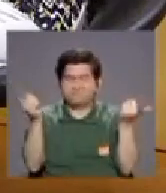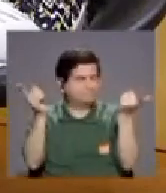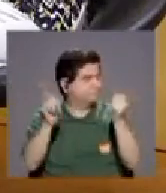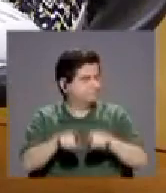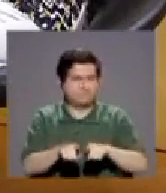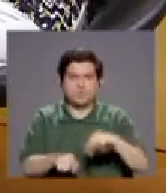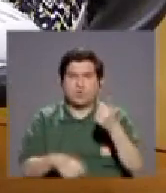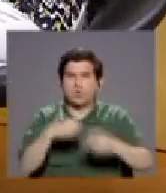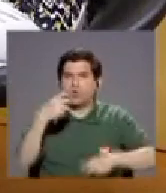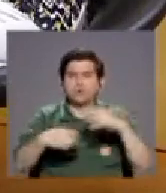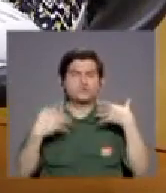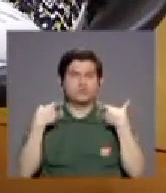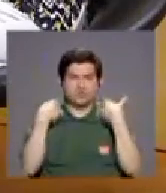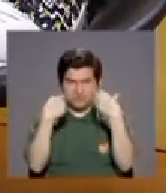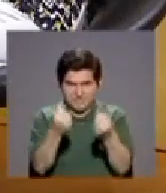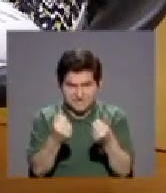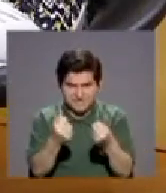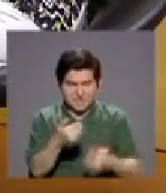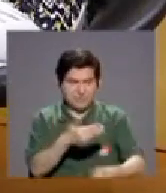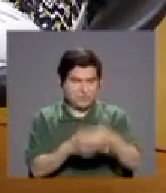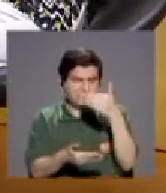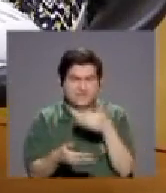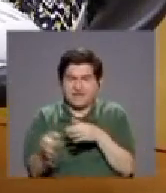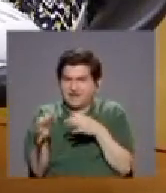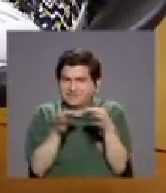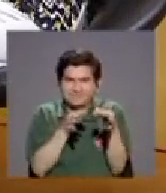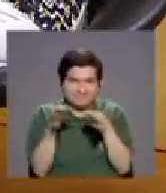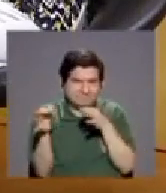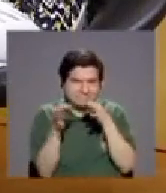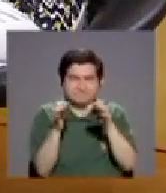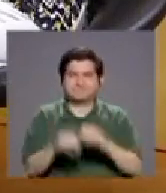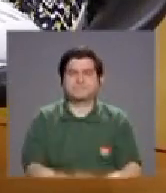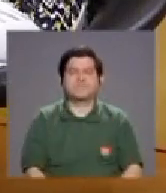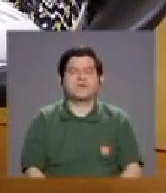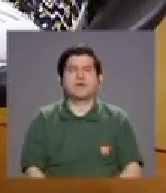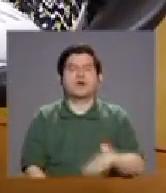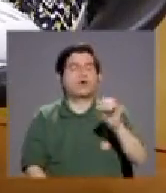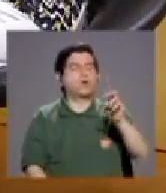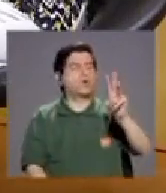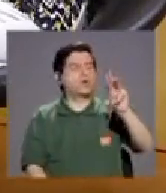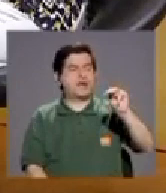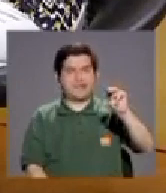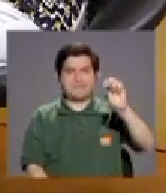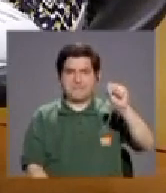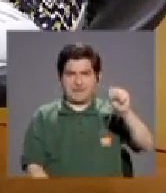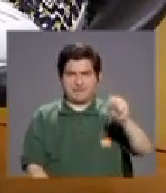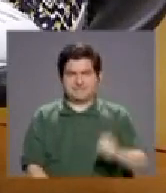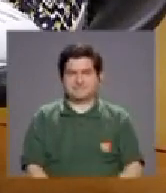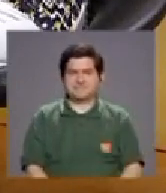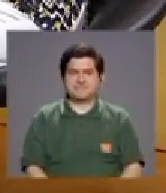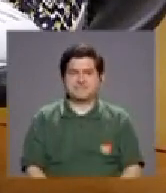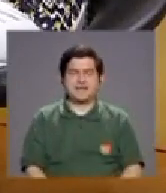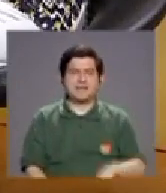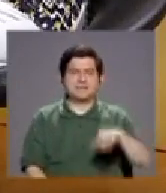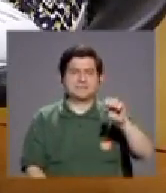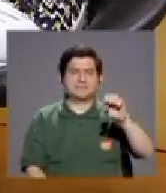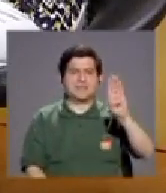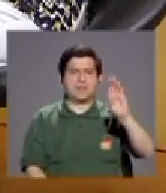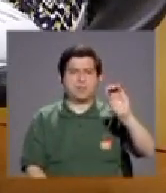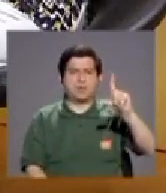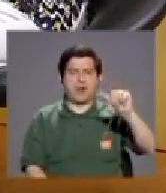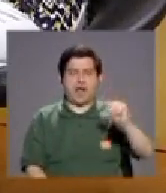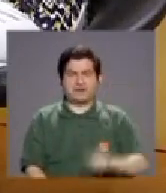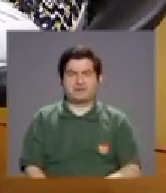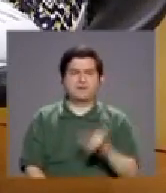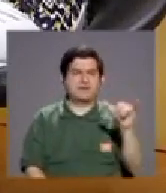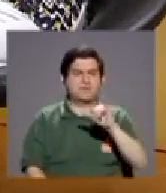los problemas de salud que, como anteriormente comentaba, la Organización Mundial habla es del ébola. También